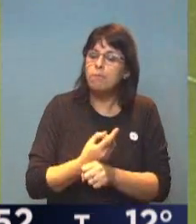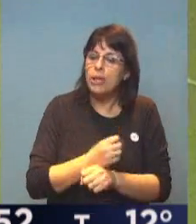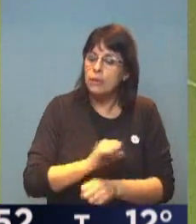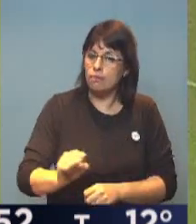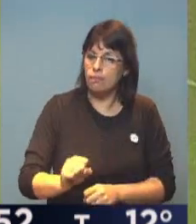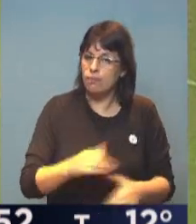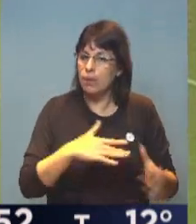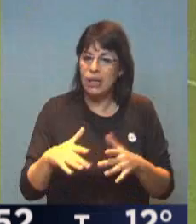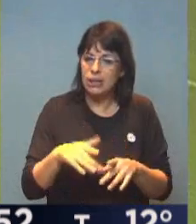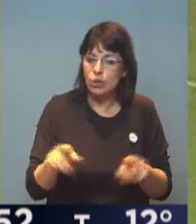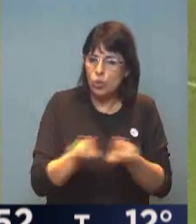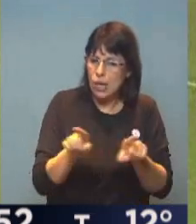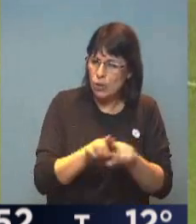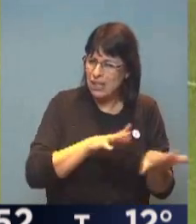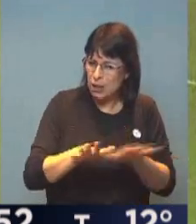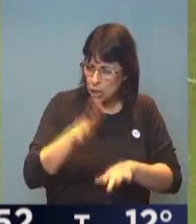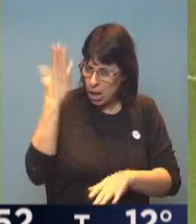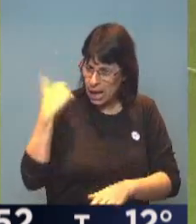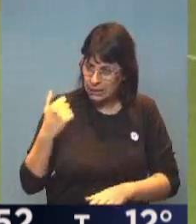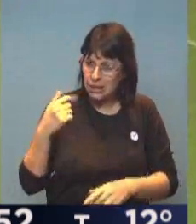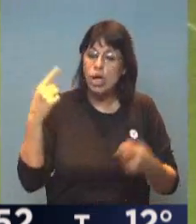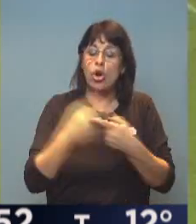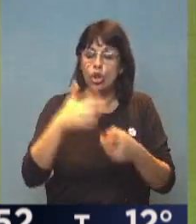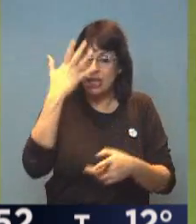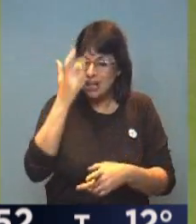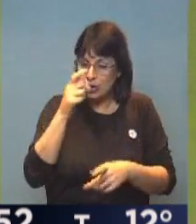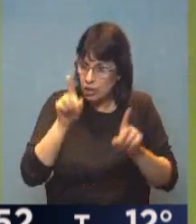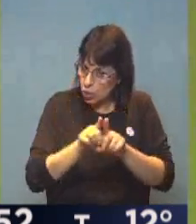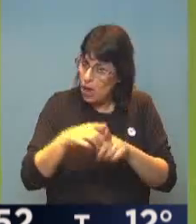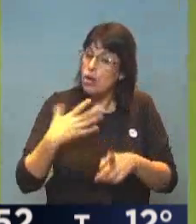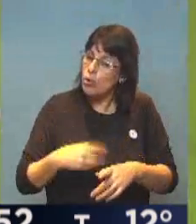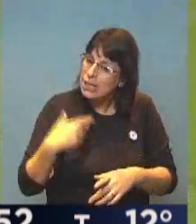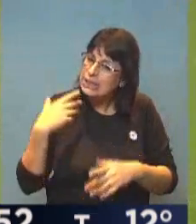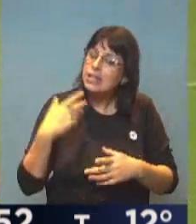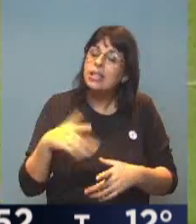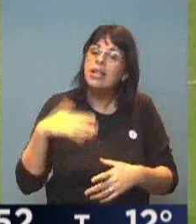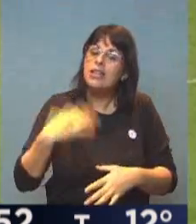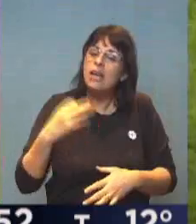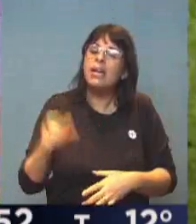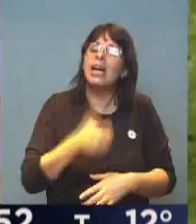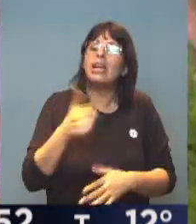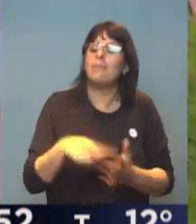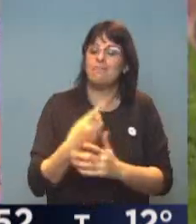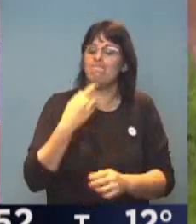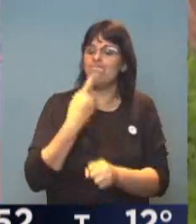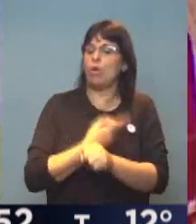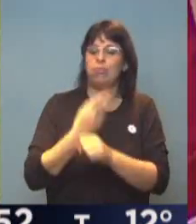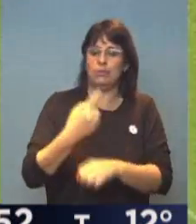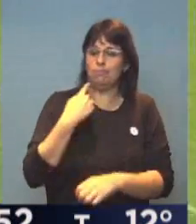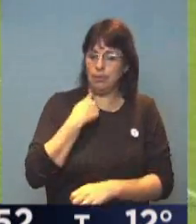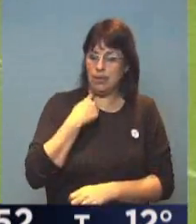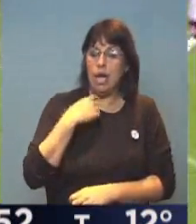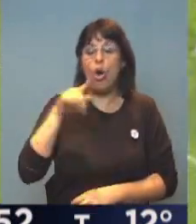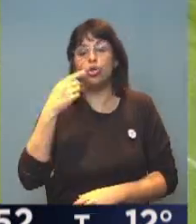partidos. Situación que ya padeció ante San Lorenzo de Almagro, donde mereció ganar y no se llevó nada. En Avellaneda, que no mereció perder y